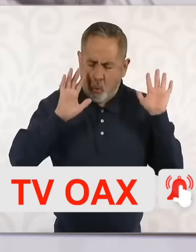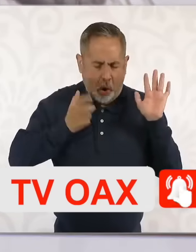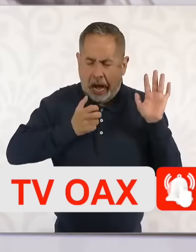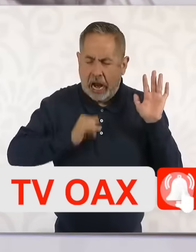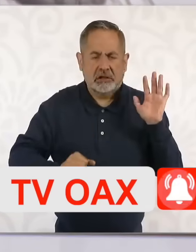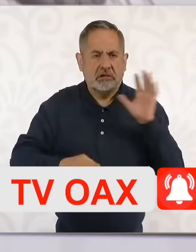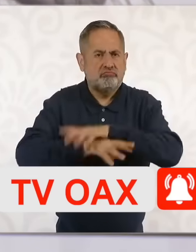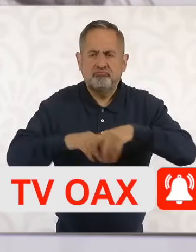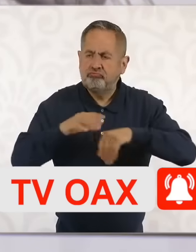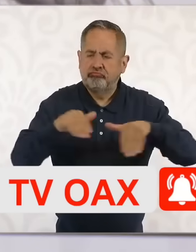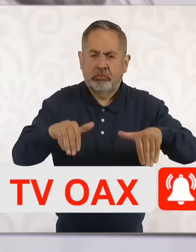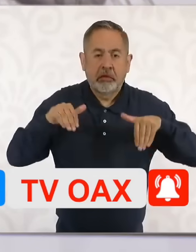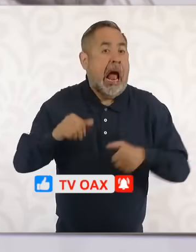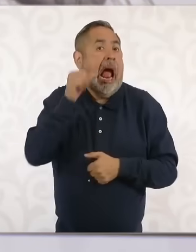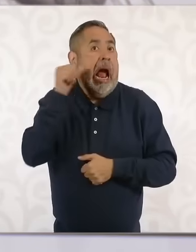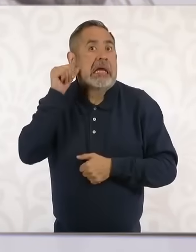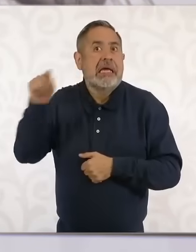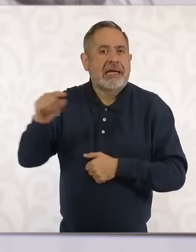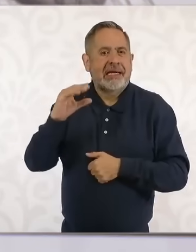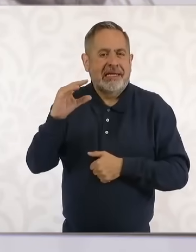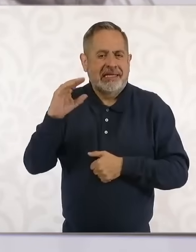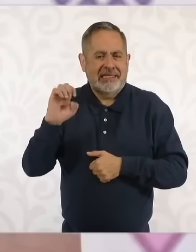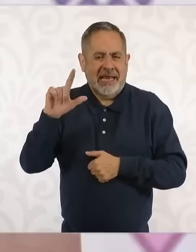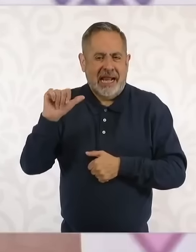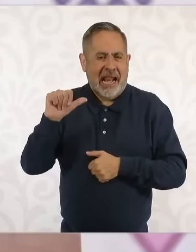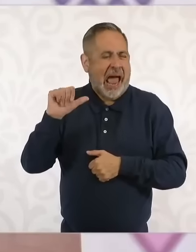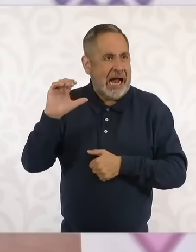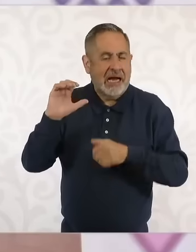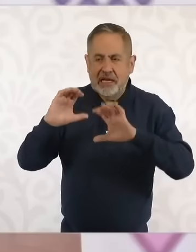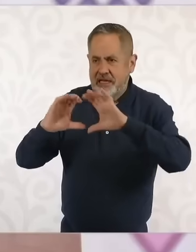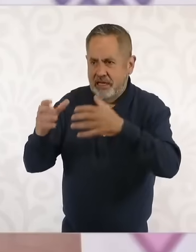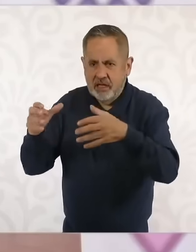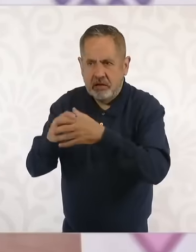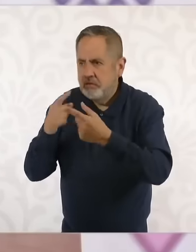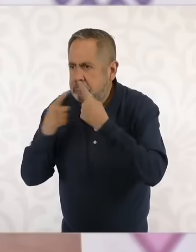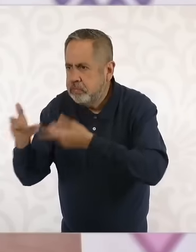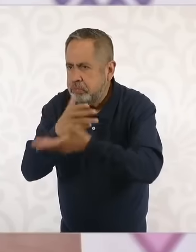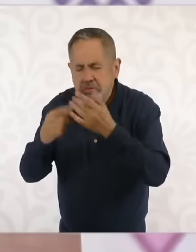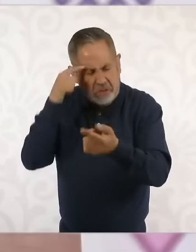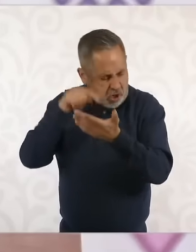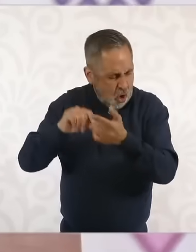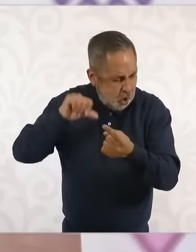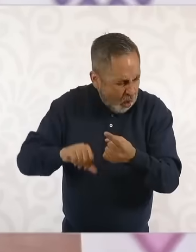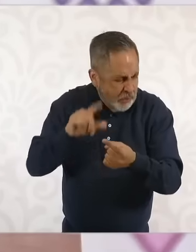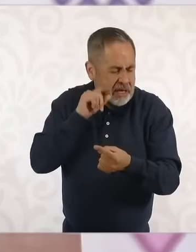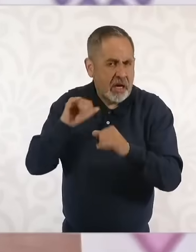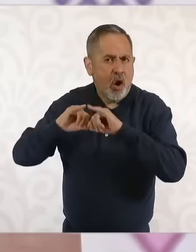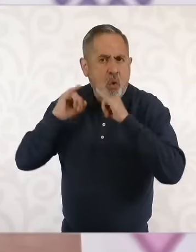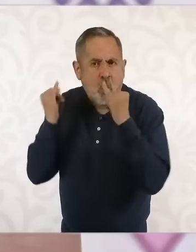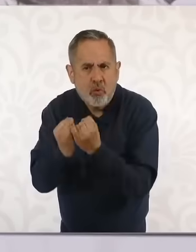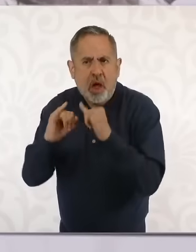Ayer hubo una reunión de cancilleres de CELAC y entiendo que el día de hoy y mañana va a seguir habiendo